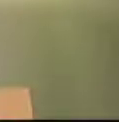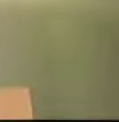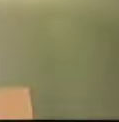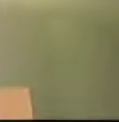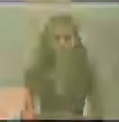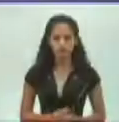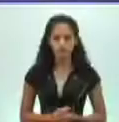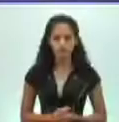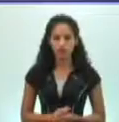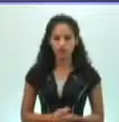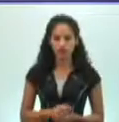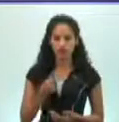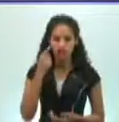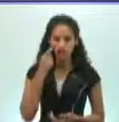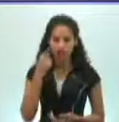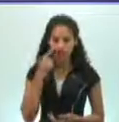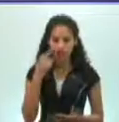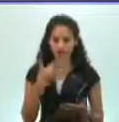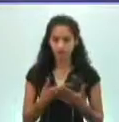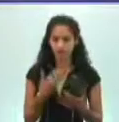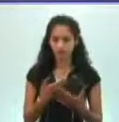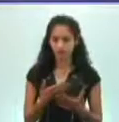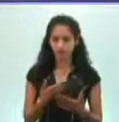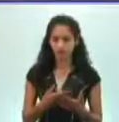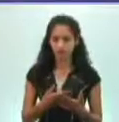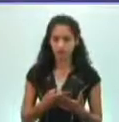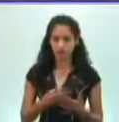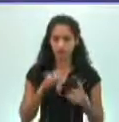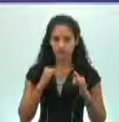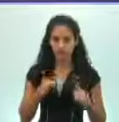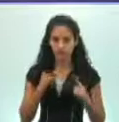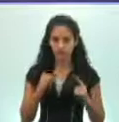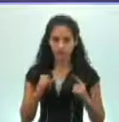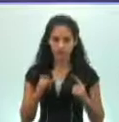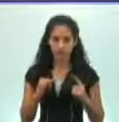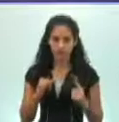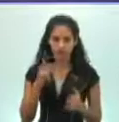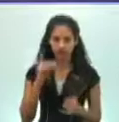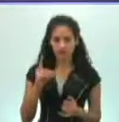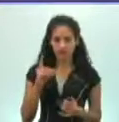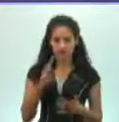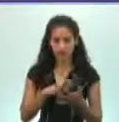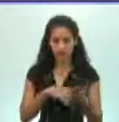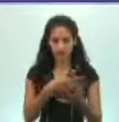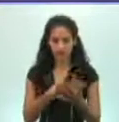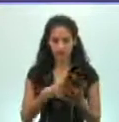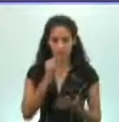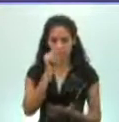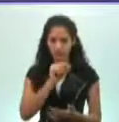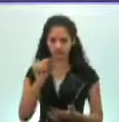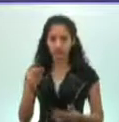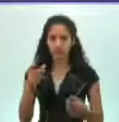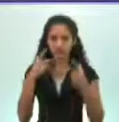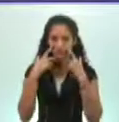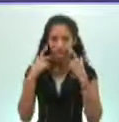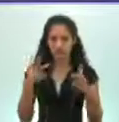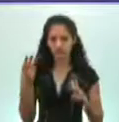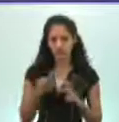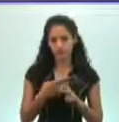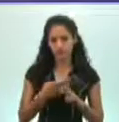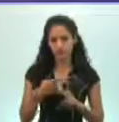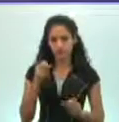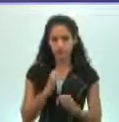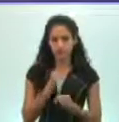Espero que hayas podido comprobar que la interpretación de datos a través de tablas y gráficos es muy importante para el